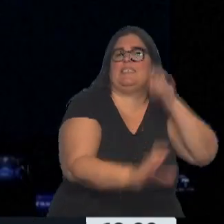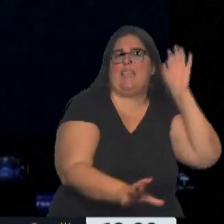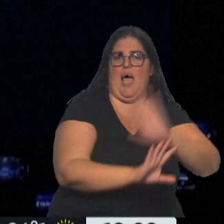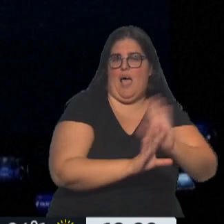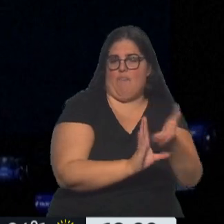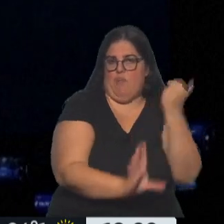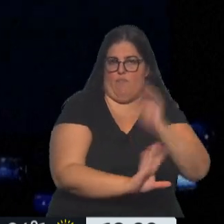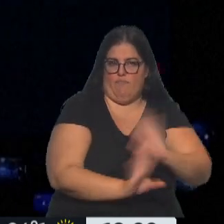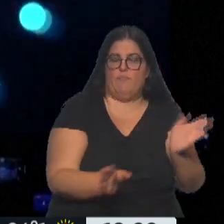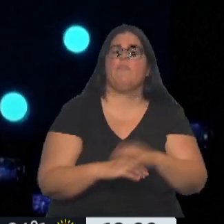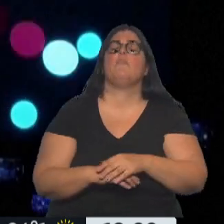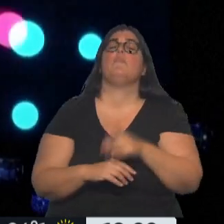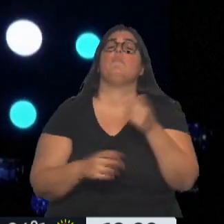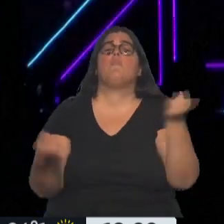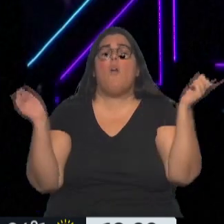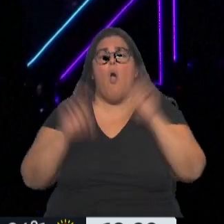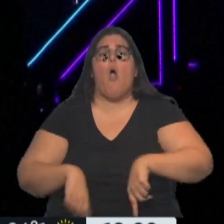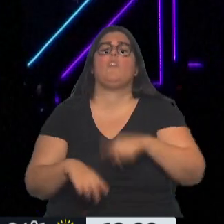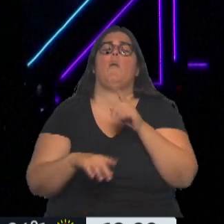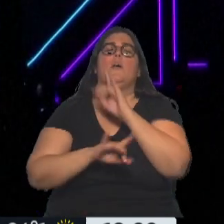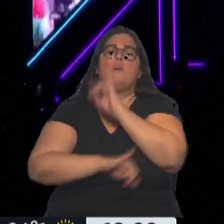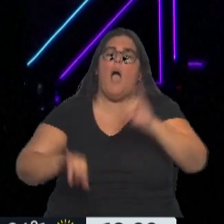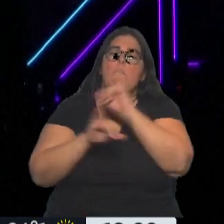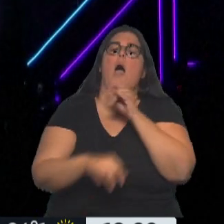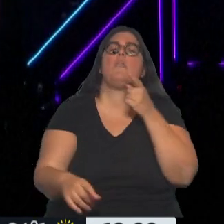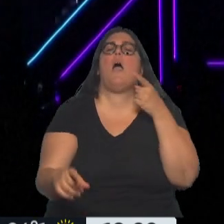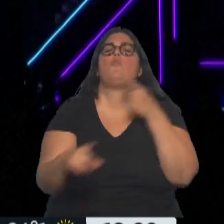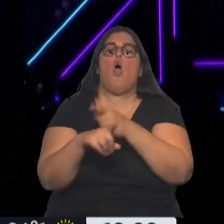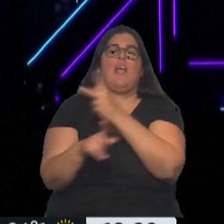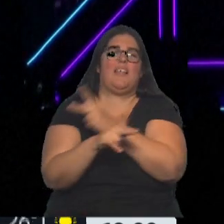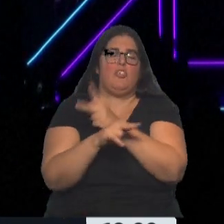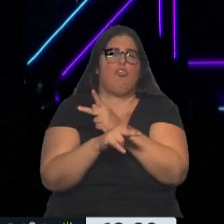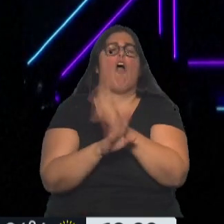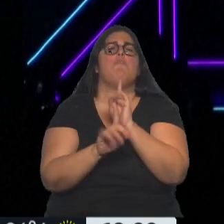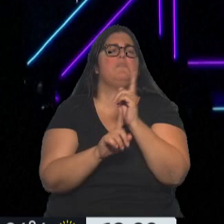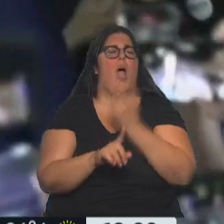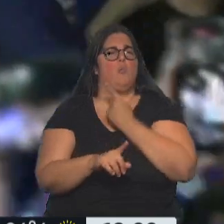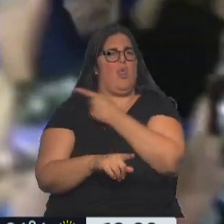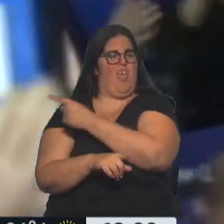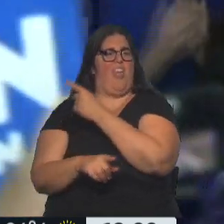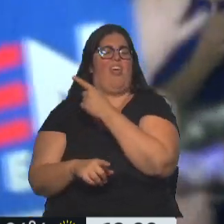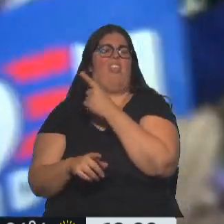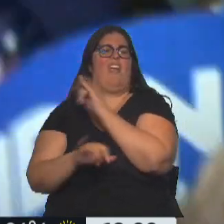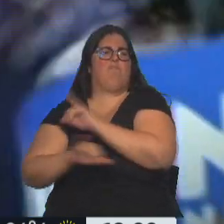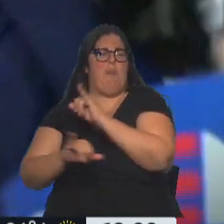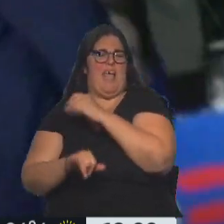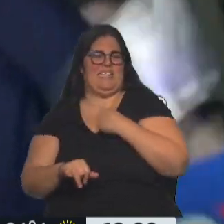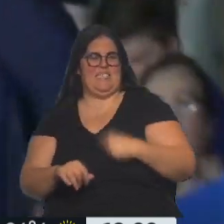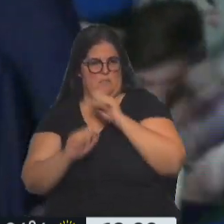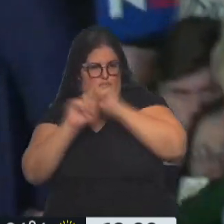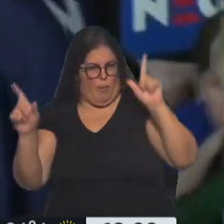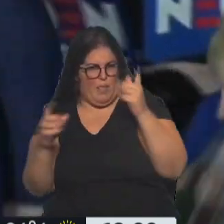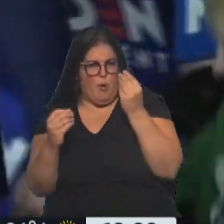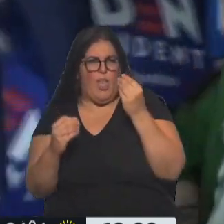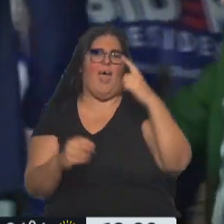El resurgimiento de la campaña de Washington contra TikTok sorprendió a las autoridades de la campaña china, ya que el mes pasado el presidente Joe